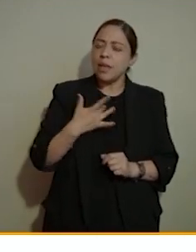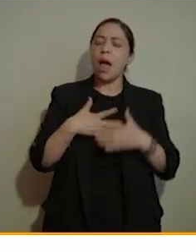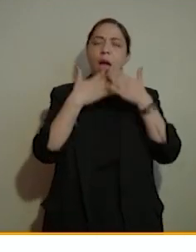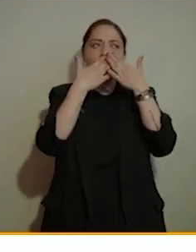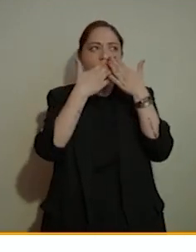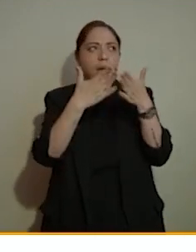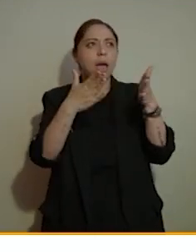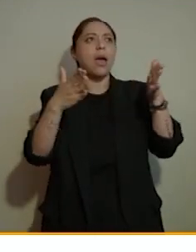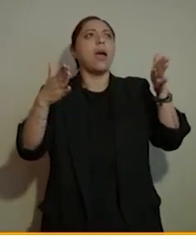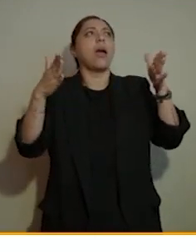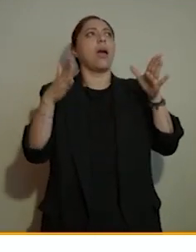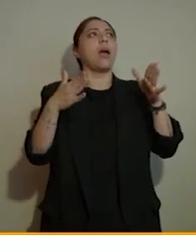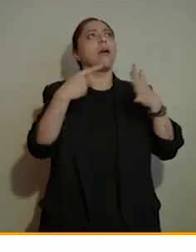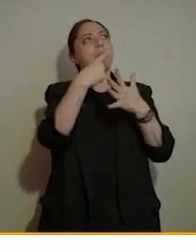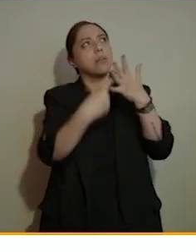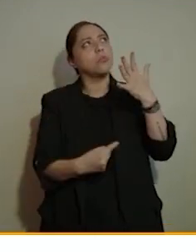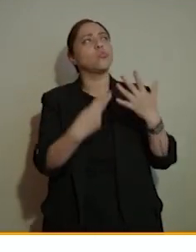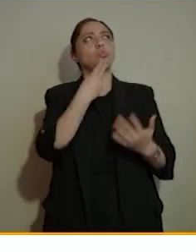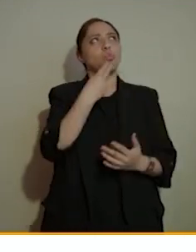se pueden ocupar, que pueden